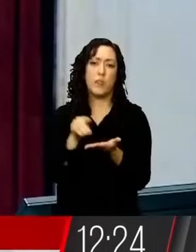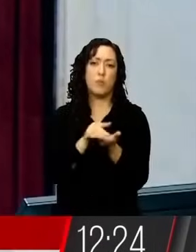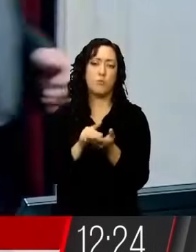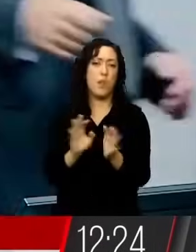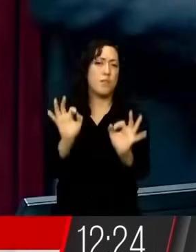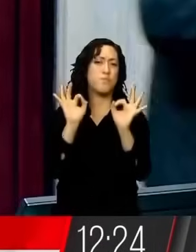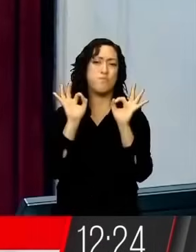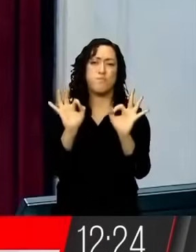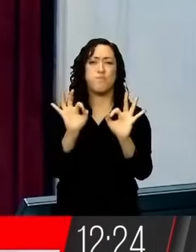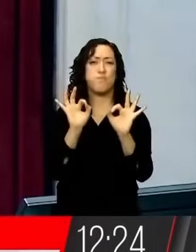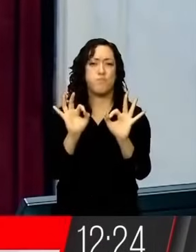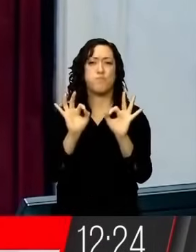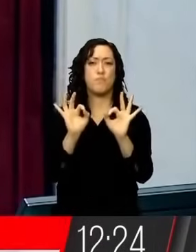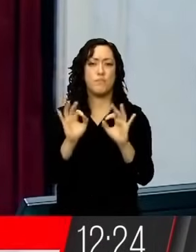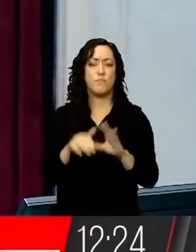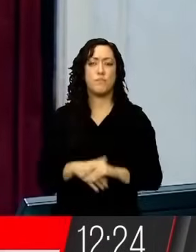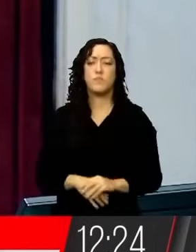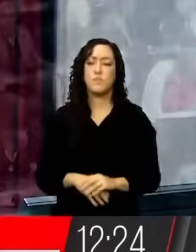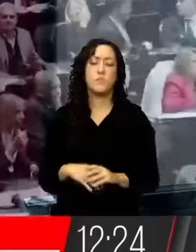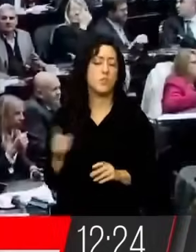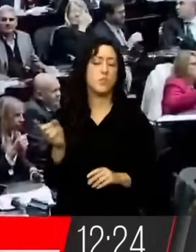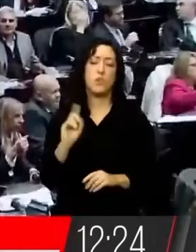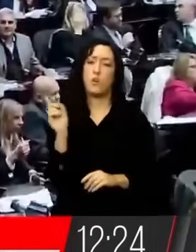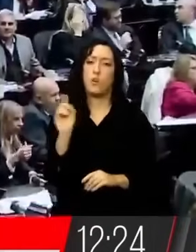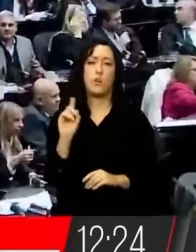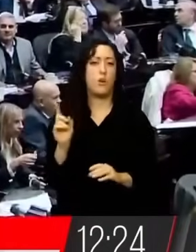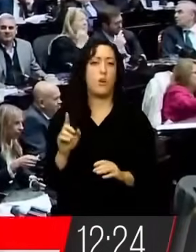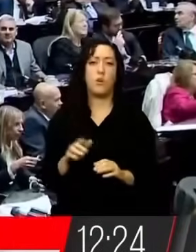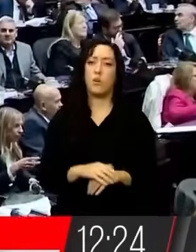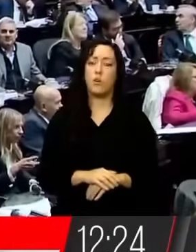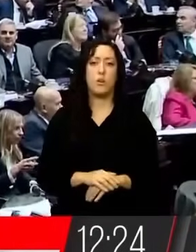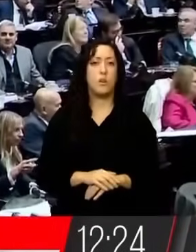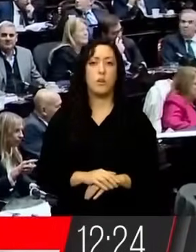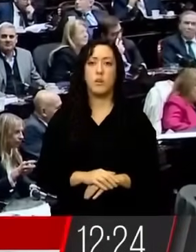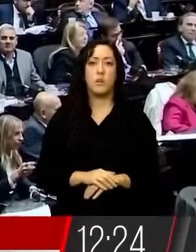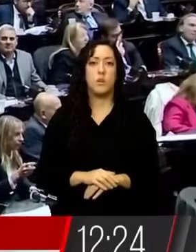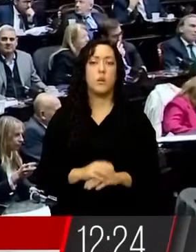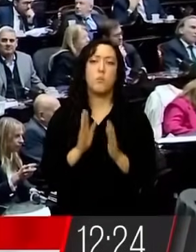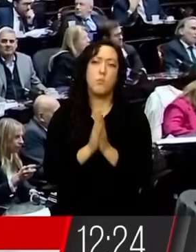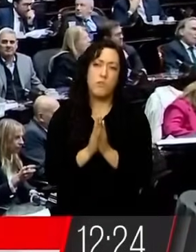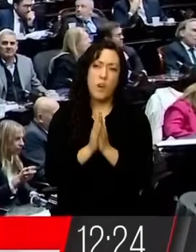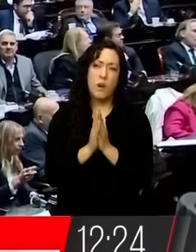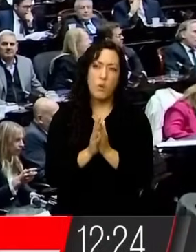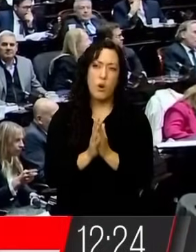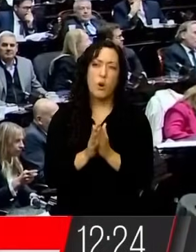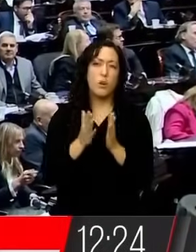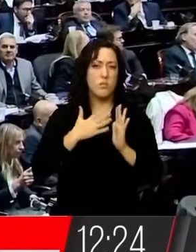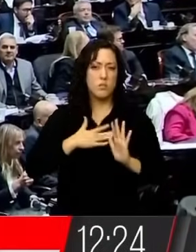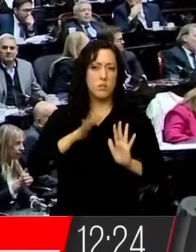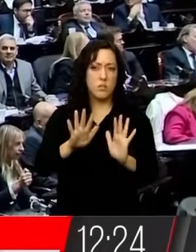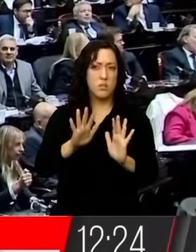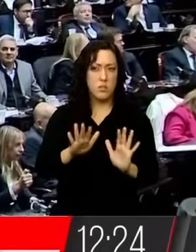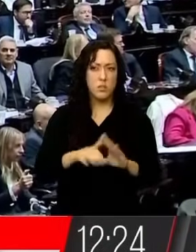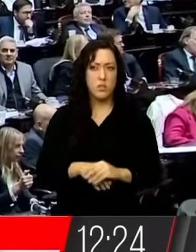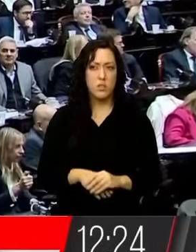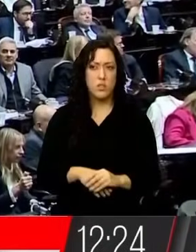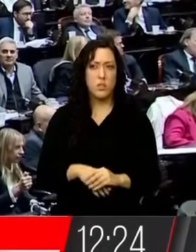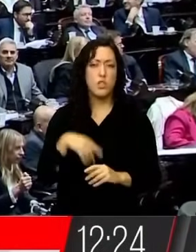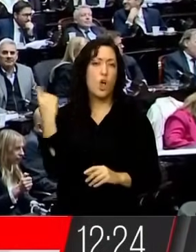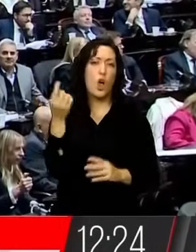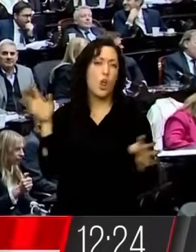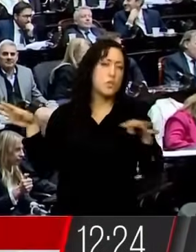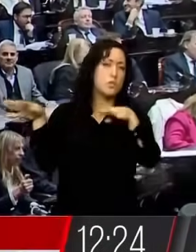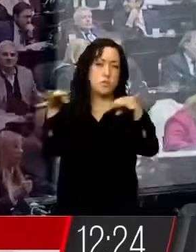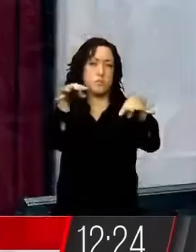está. No, diputada, le pido... La llamo al orden, diputada. Está mirando todo el